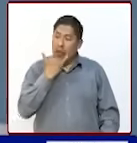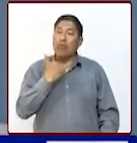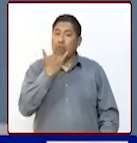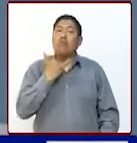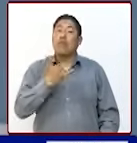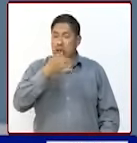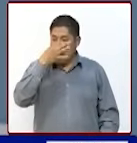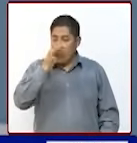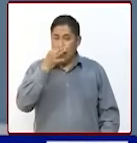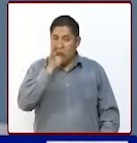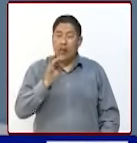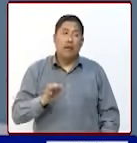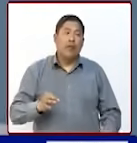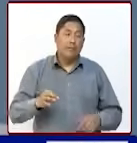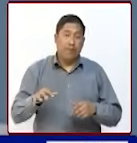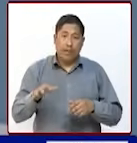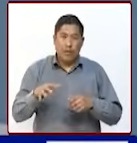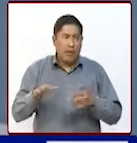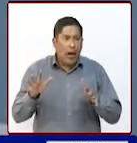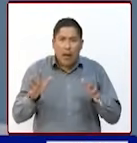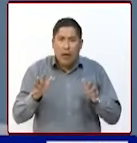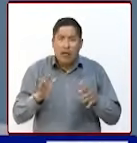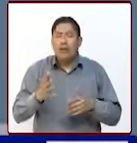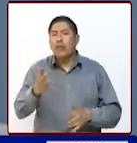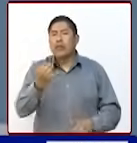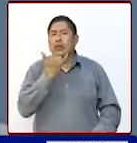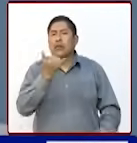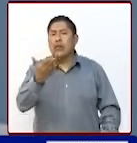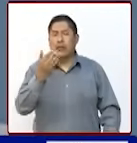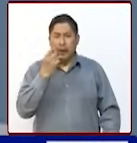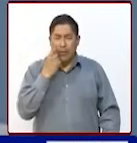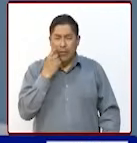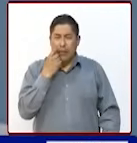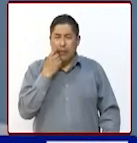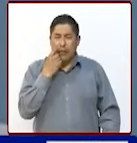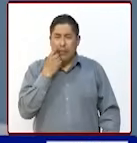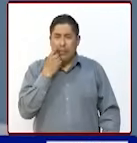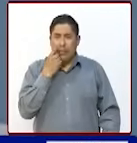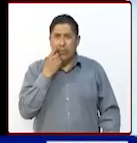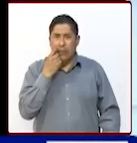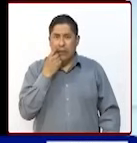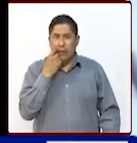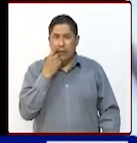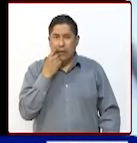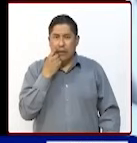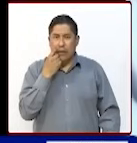horas del censo en este lugar. Álvaro, te escuchamos.